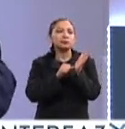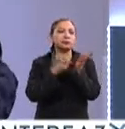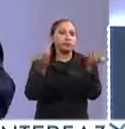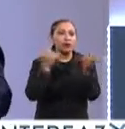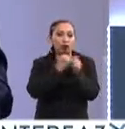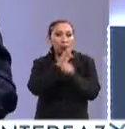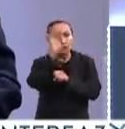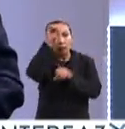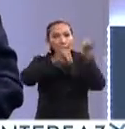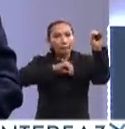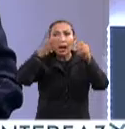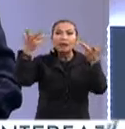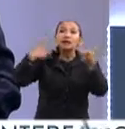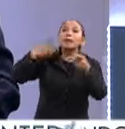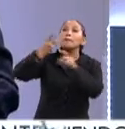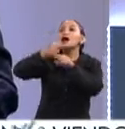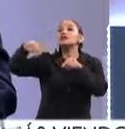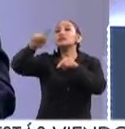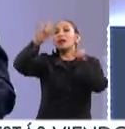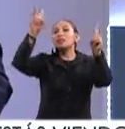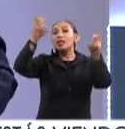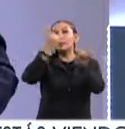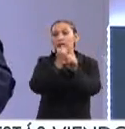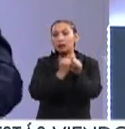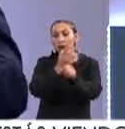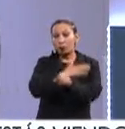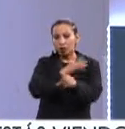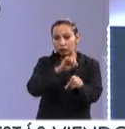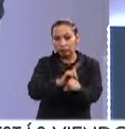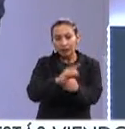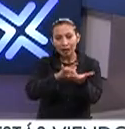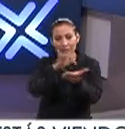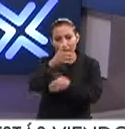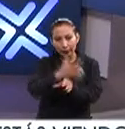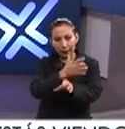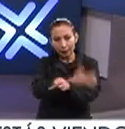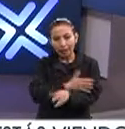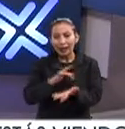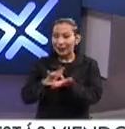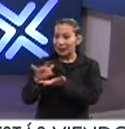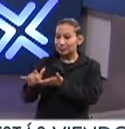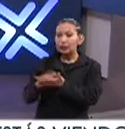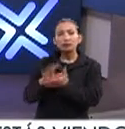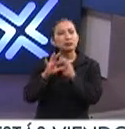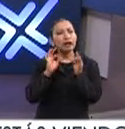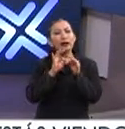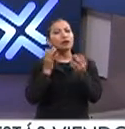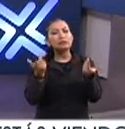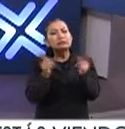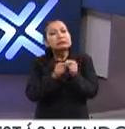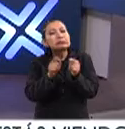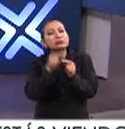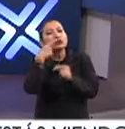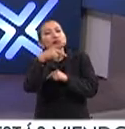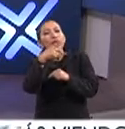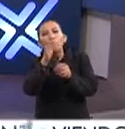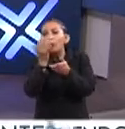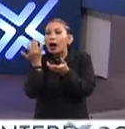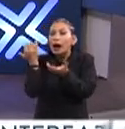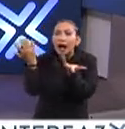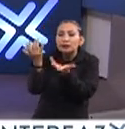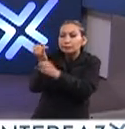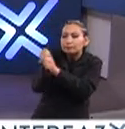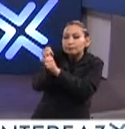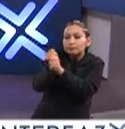pues información que se esté gestando sobre el tema de la investigación. Bonnie, muy buenos días, gracias por estar con nosotros. Buenos días, gracias. Pues platícanos brevemente sobre este reportaje